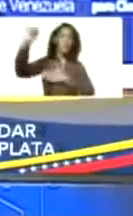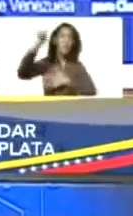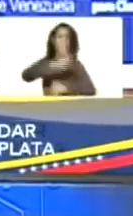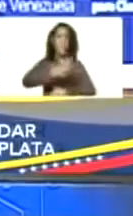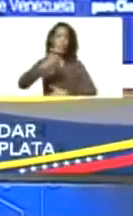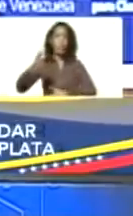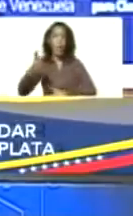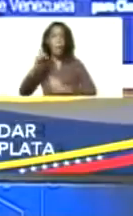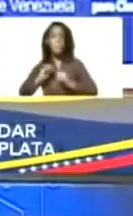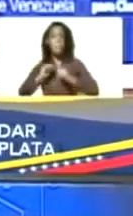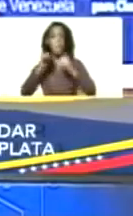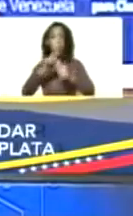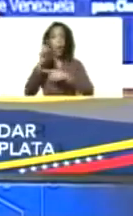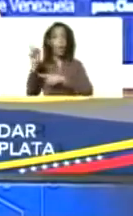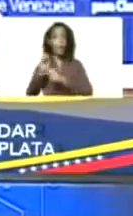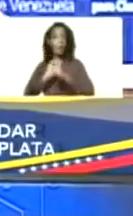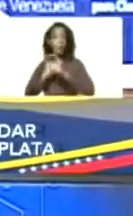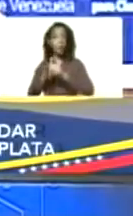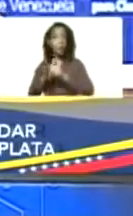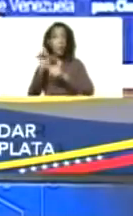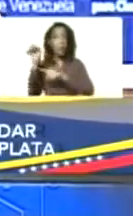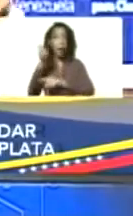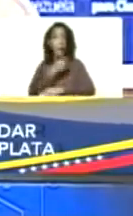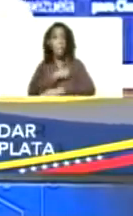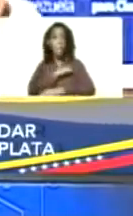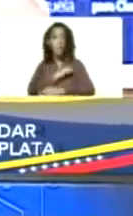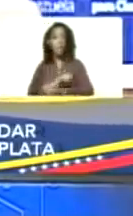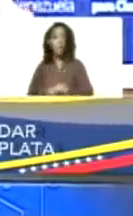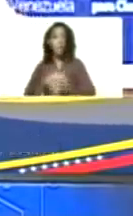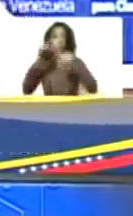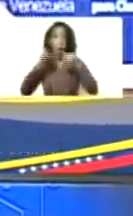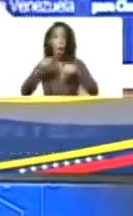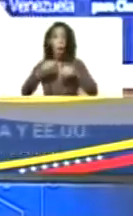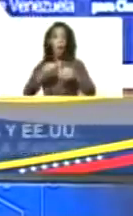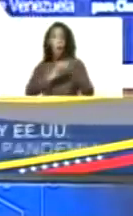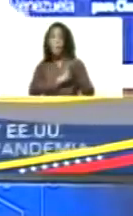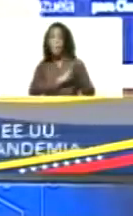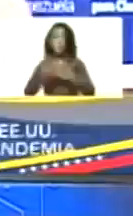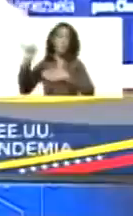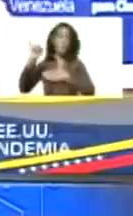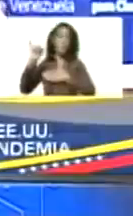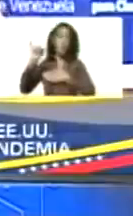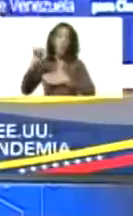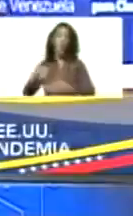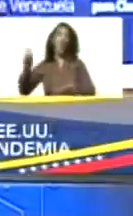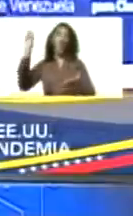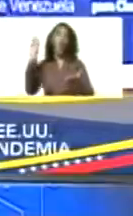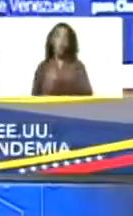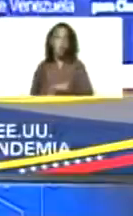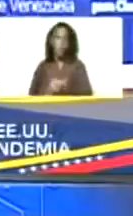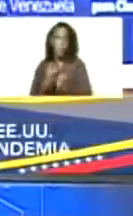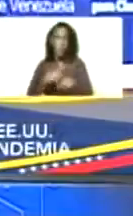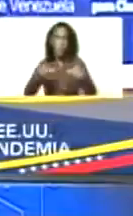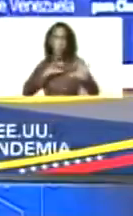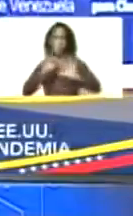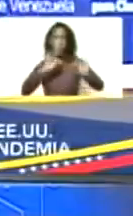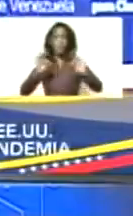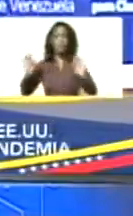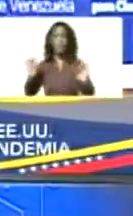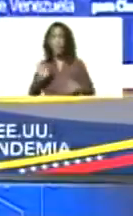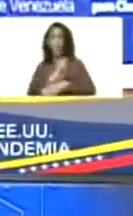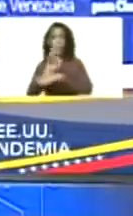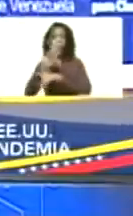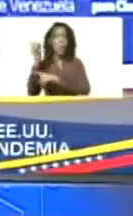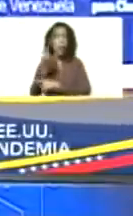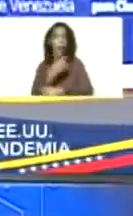desde que empezó el coronavirus, España. Y hoy está rompiendo nuevamente récord de casos nuestra